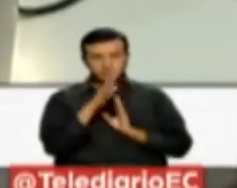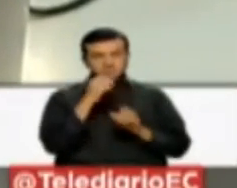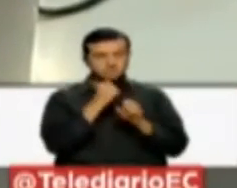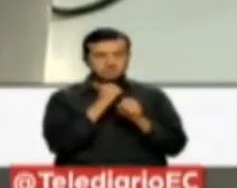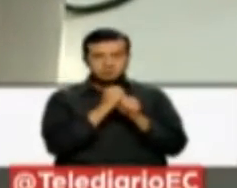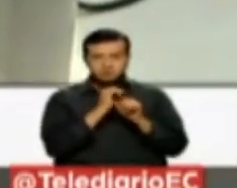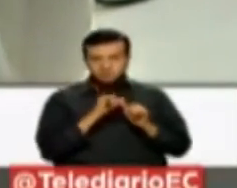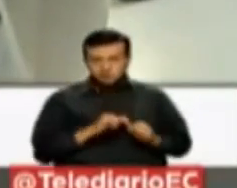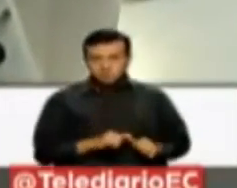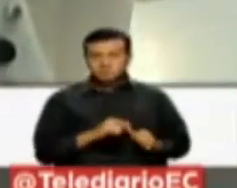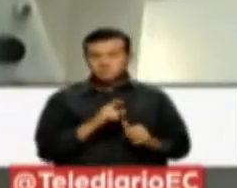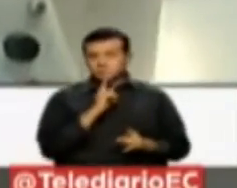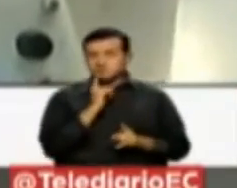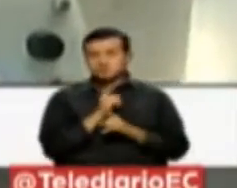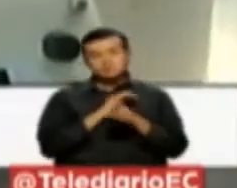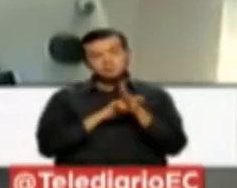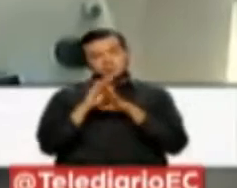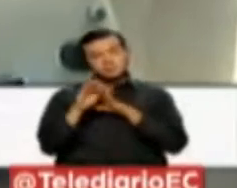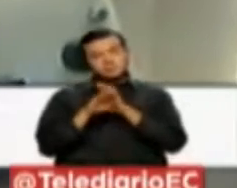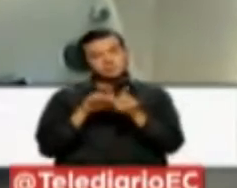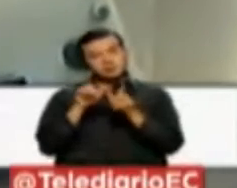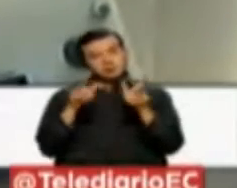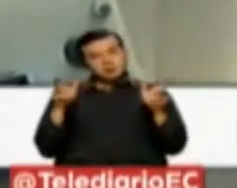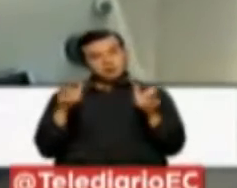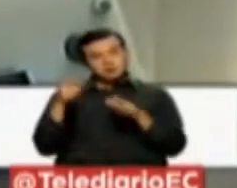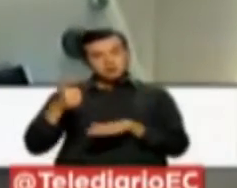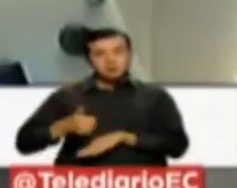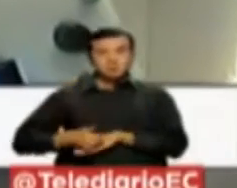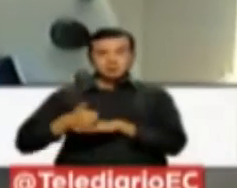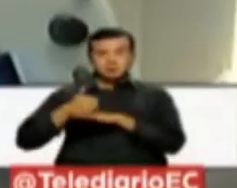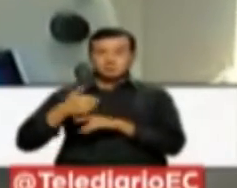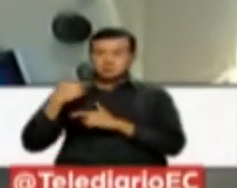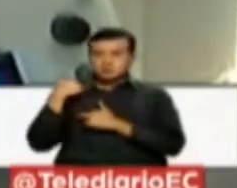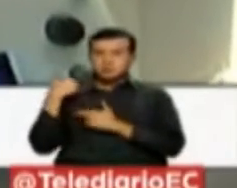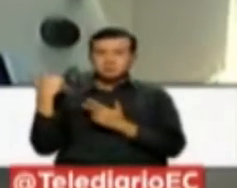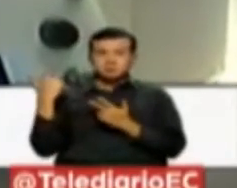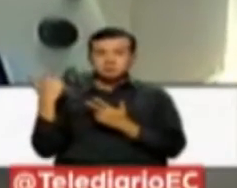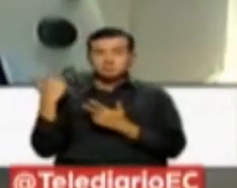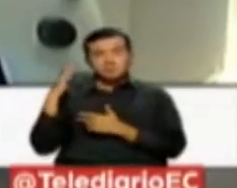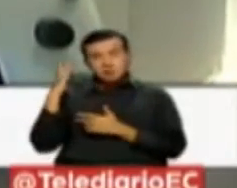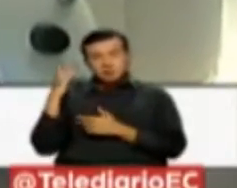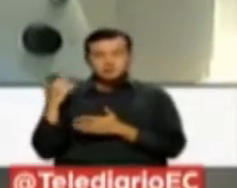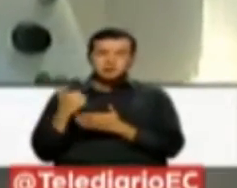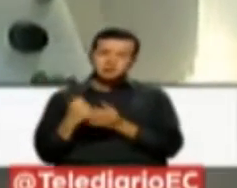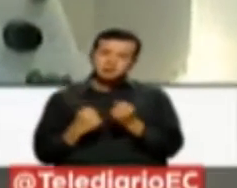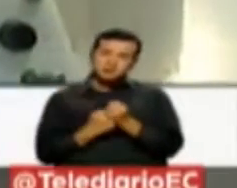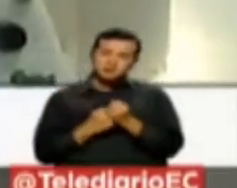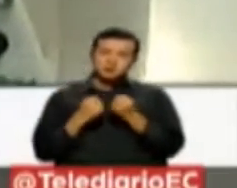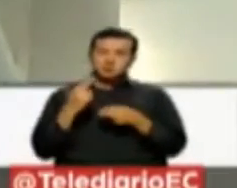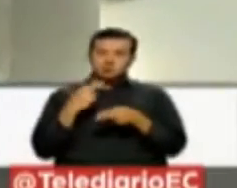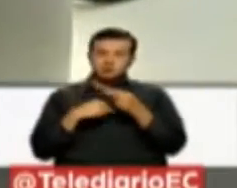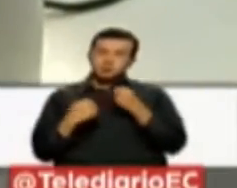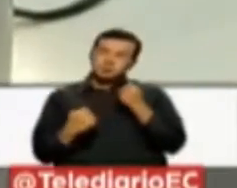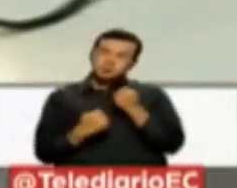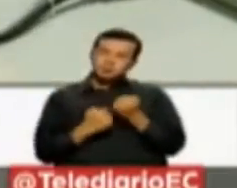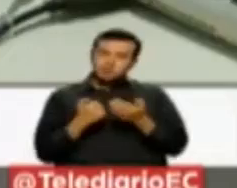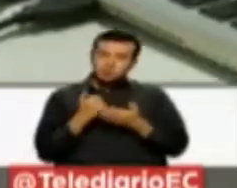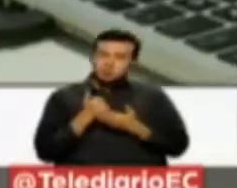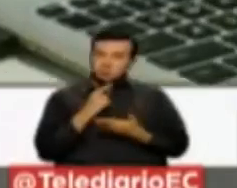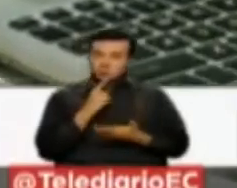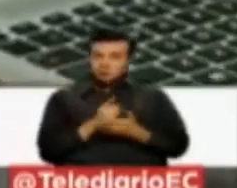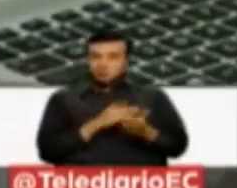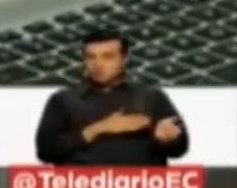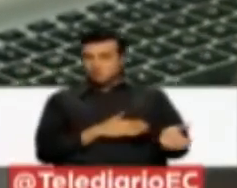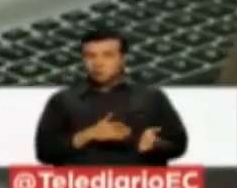ello y pues sí, invitaría un poco a las autoridades pertinentes para que nos den más facilidades a los emprendedores de tal manera que